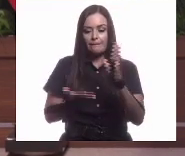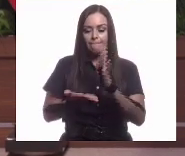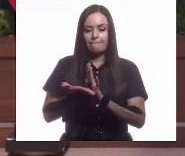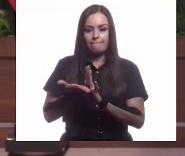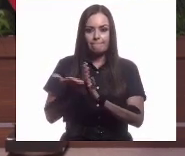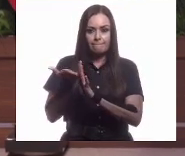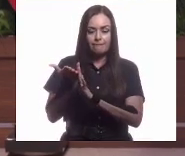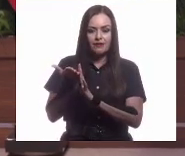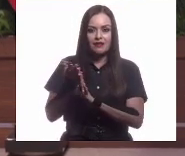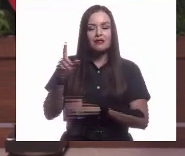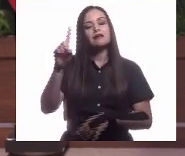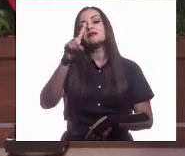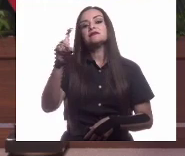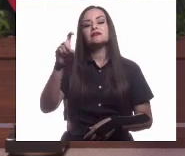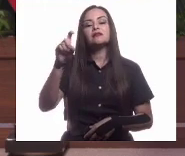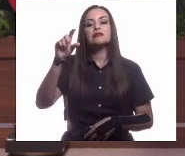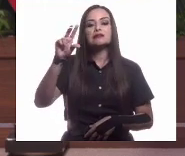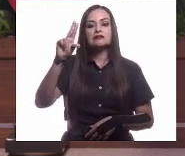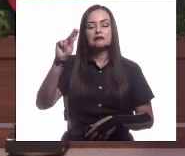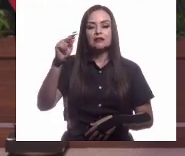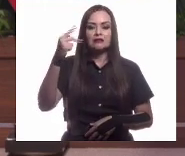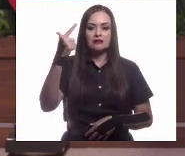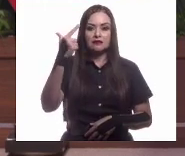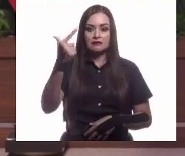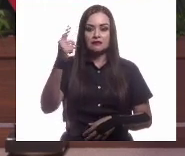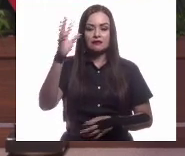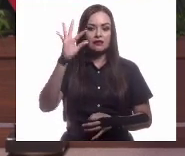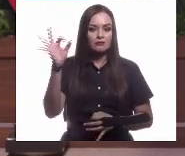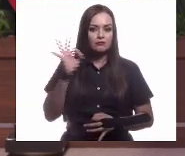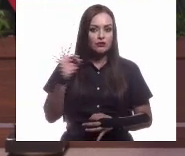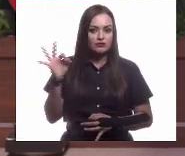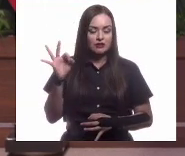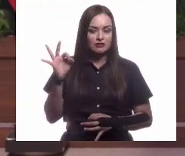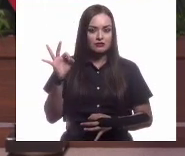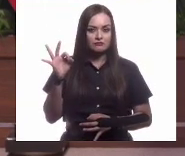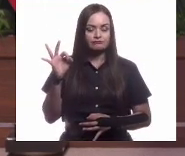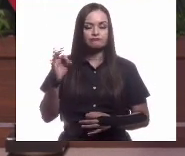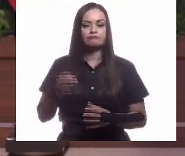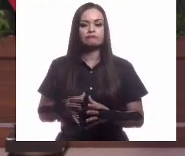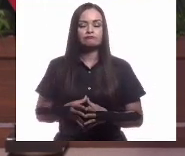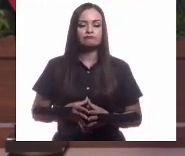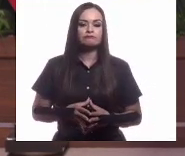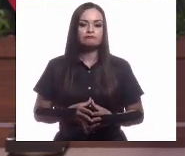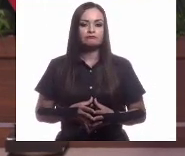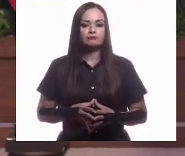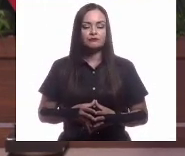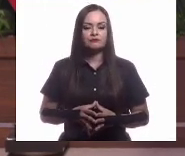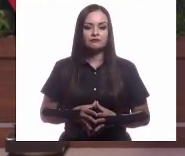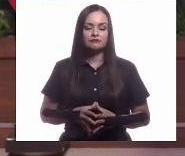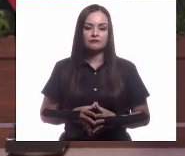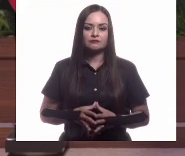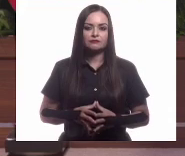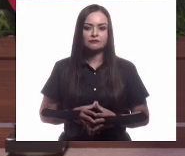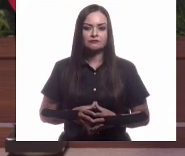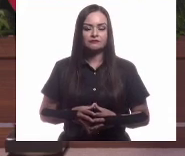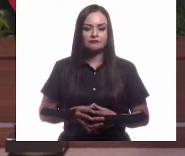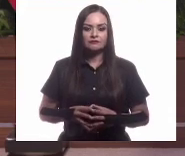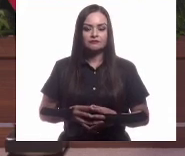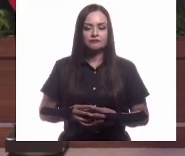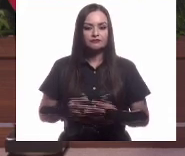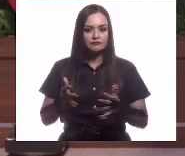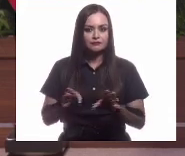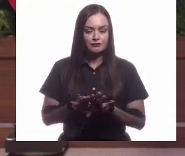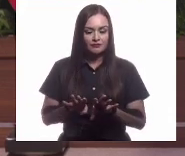en 177% este año con respecto al 2016. Finalmente, en materia de